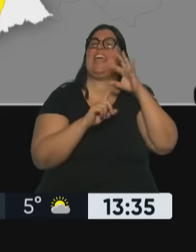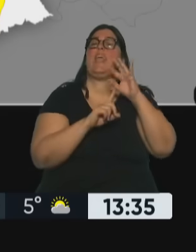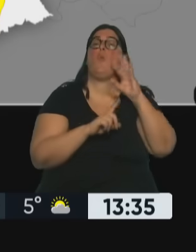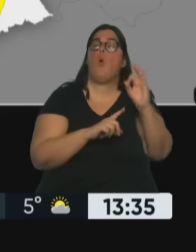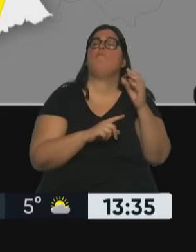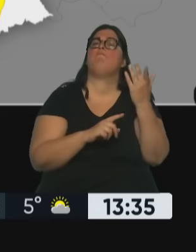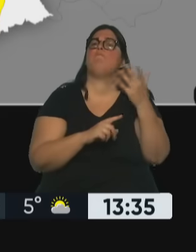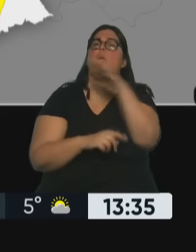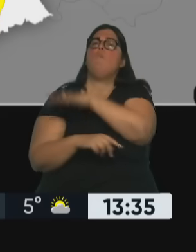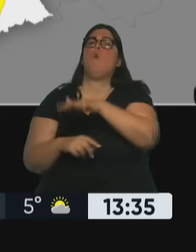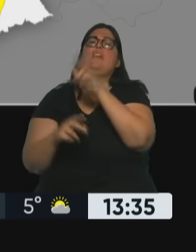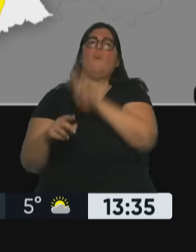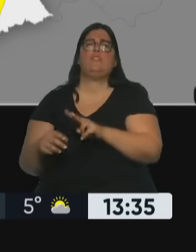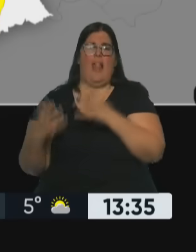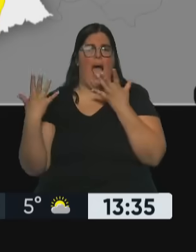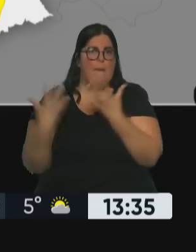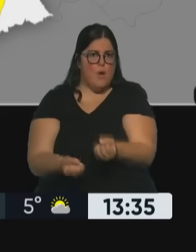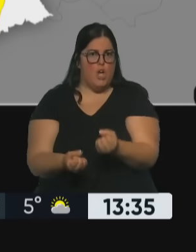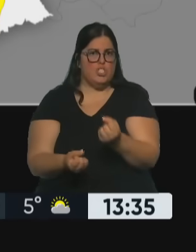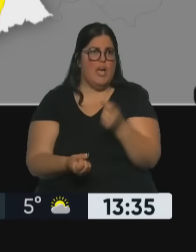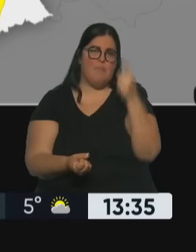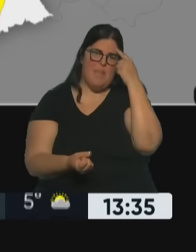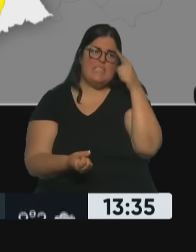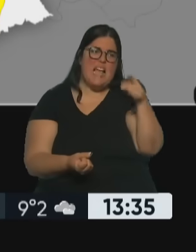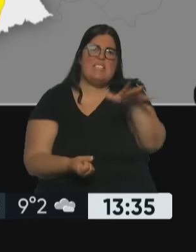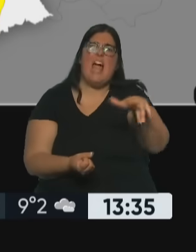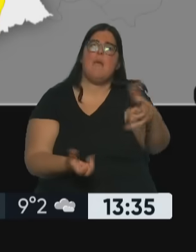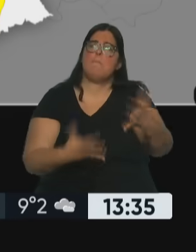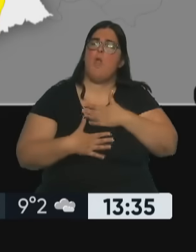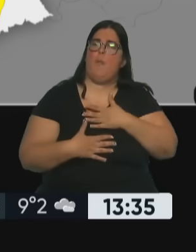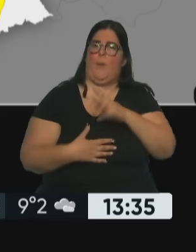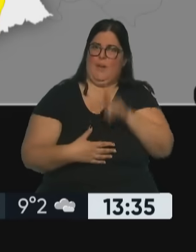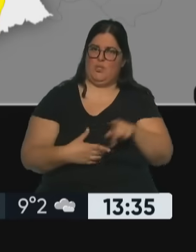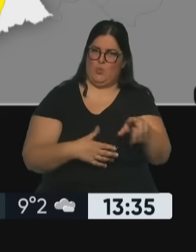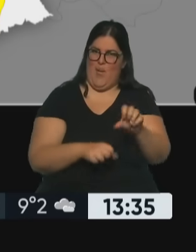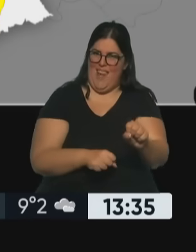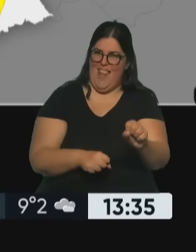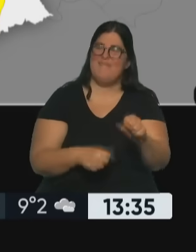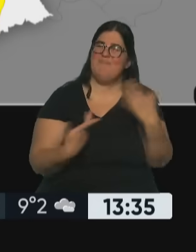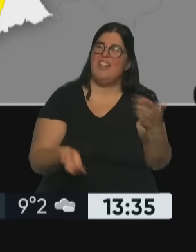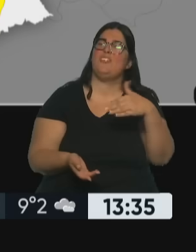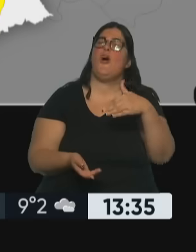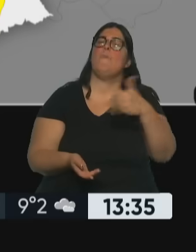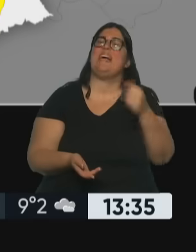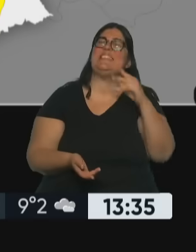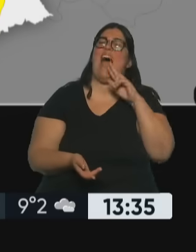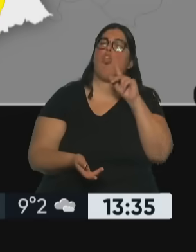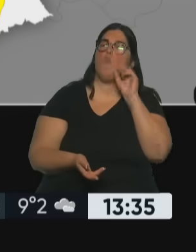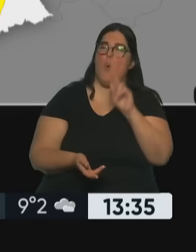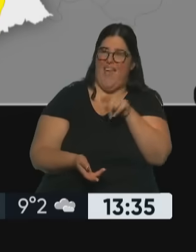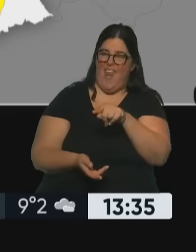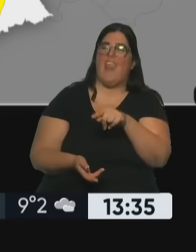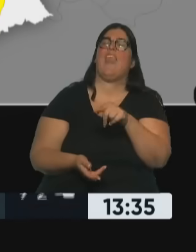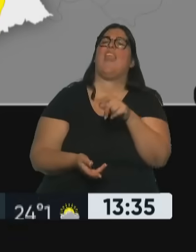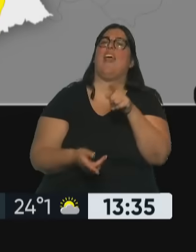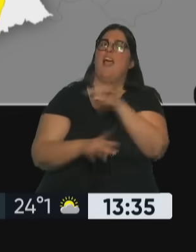la población venezolana que considera que es parte de Venezuela. De hecho, María Corina Machado, por eso lo traía a tema, dijo, el Esequibo